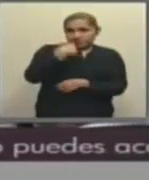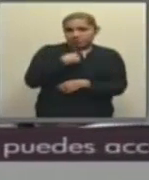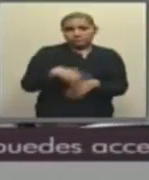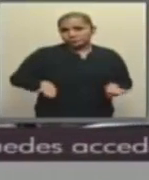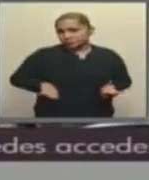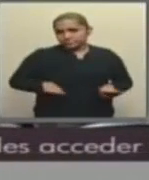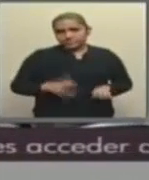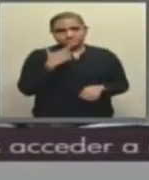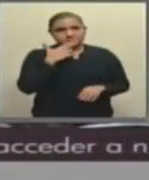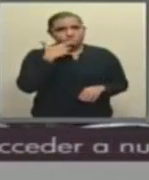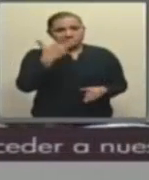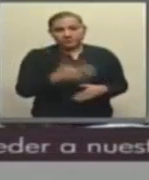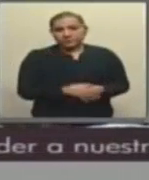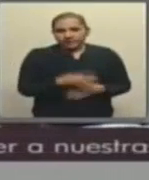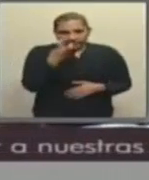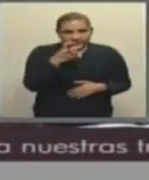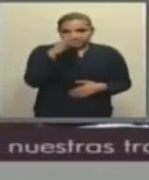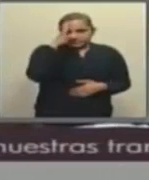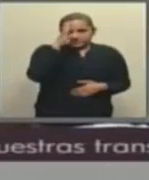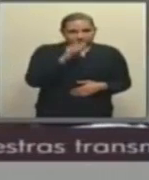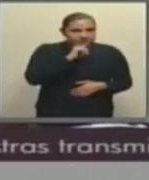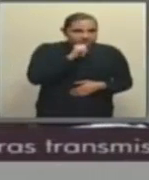Un golpe más a la ciudadanía,